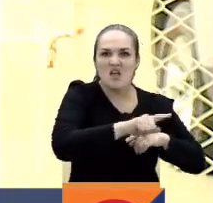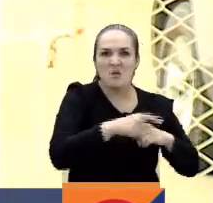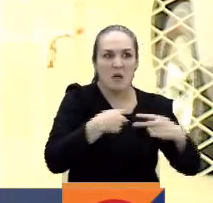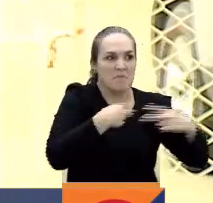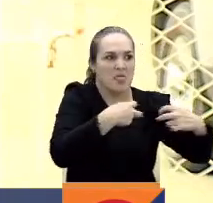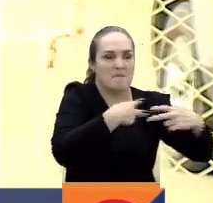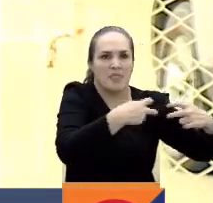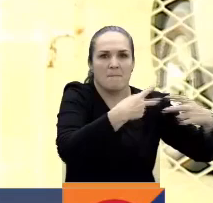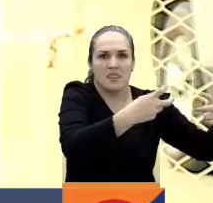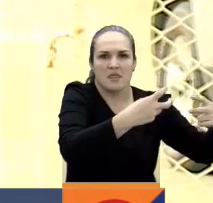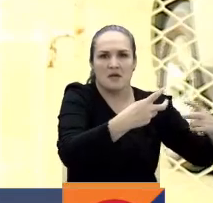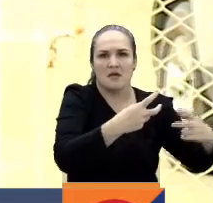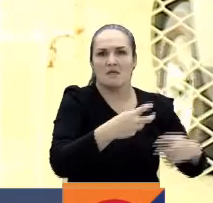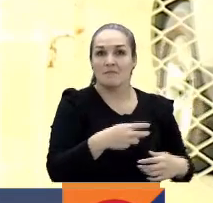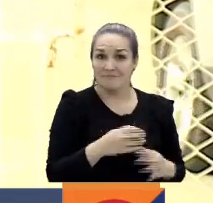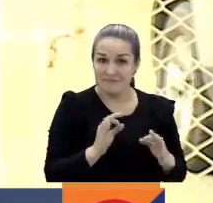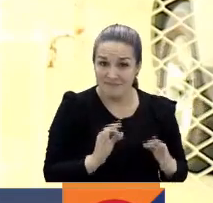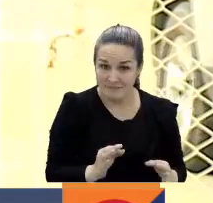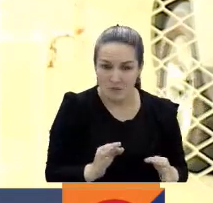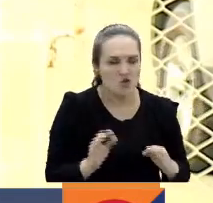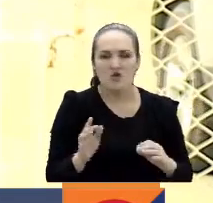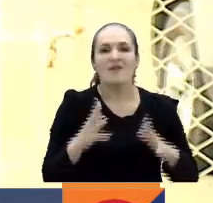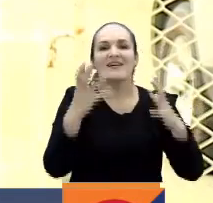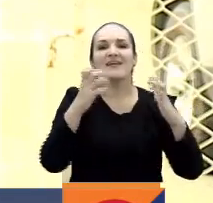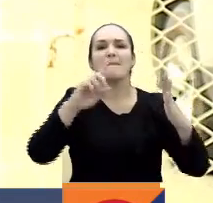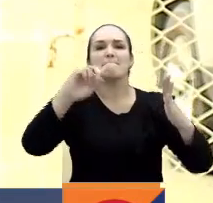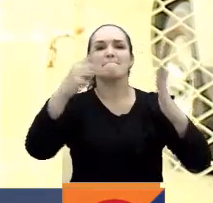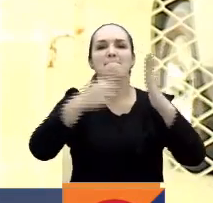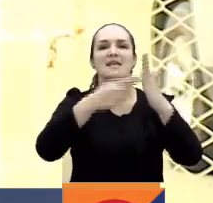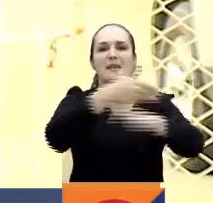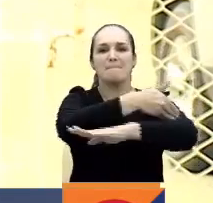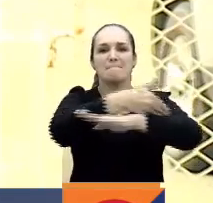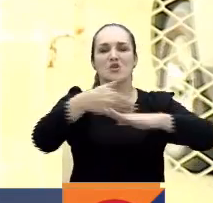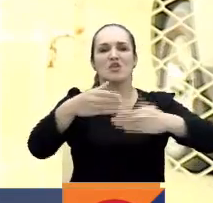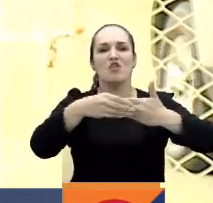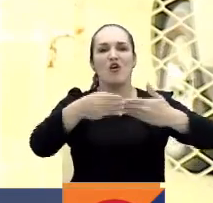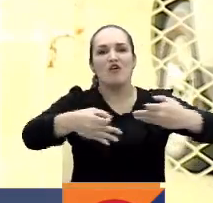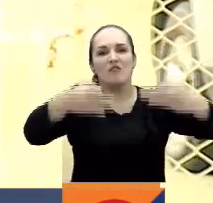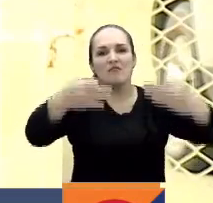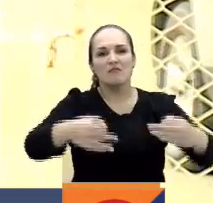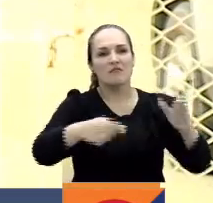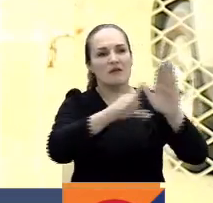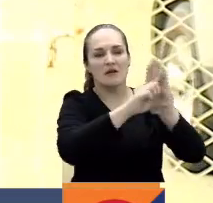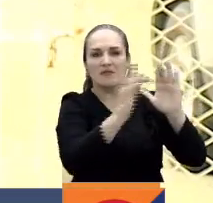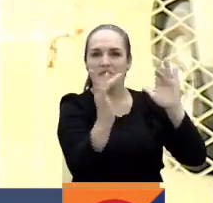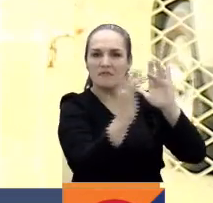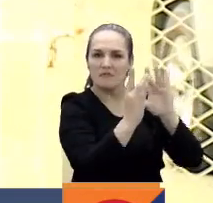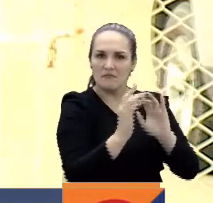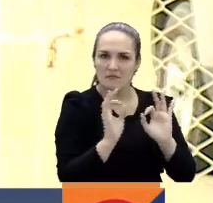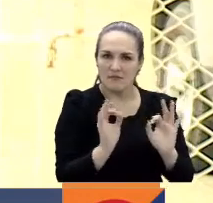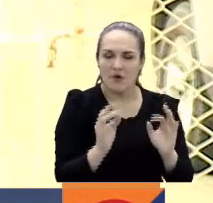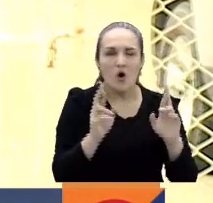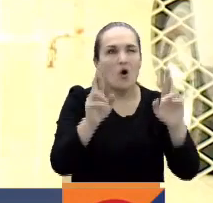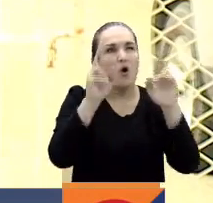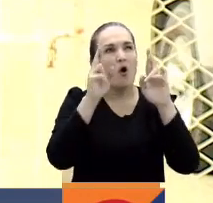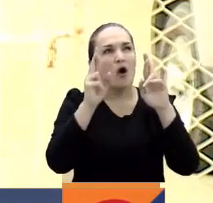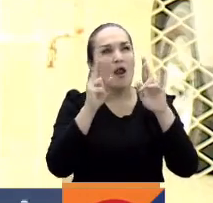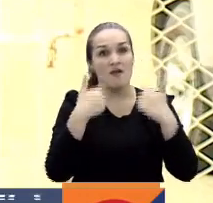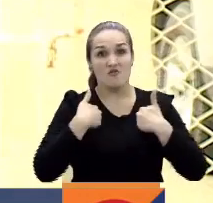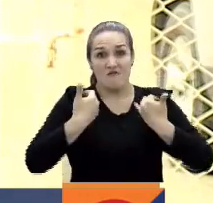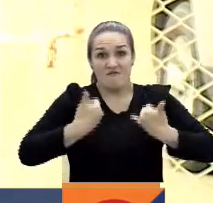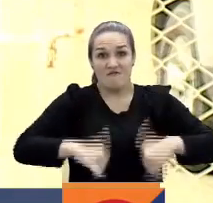las trochas, sino que pasemos a los 1.000 millones de dólares, que pasemos, ojalá, al final de este gobierno